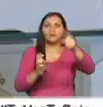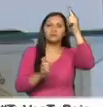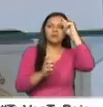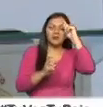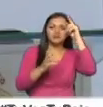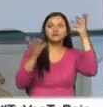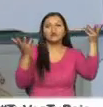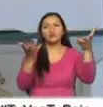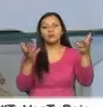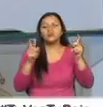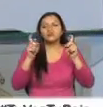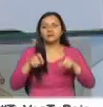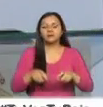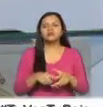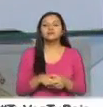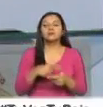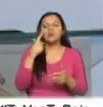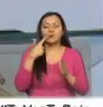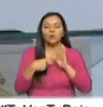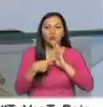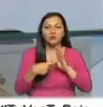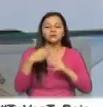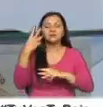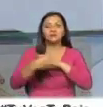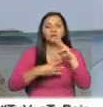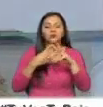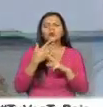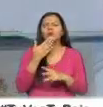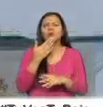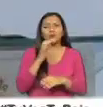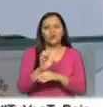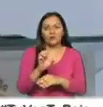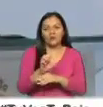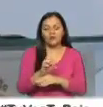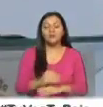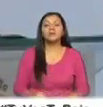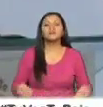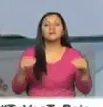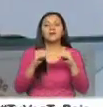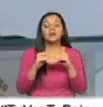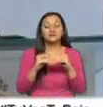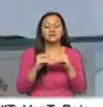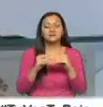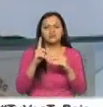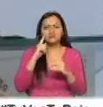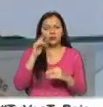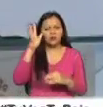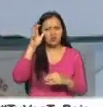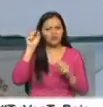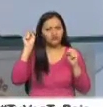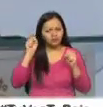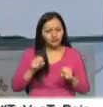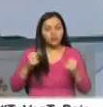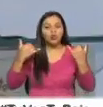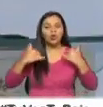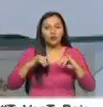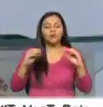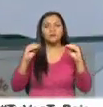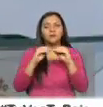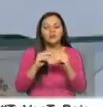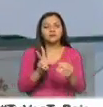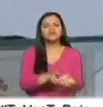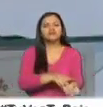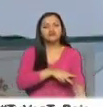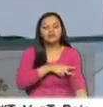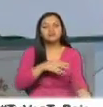en cómo mostrarle al mundo mejor su país. Realmente creemos que si seguimos con esta